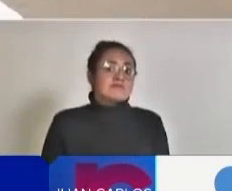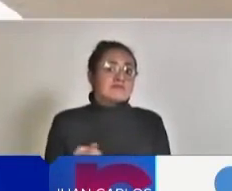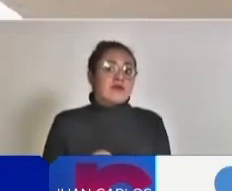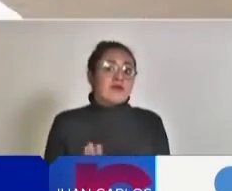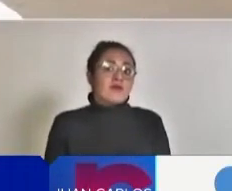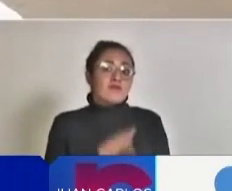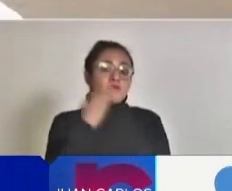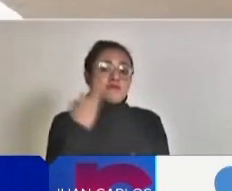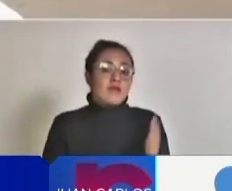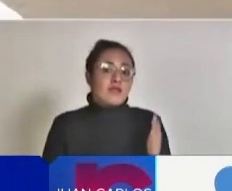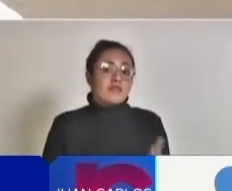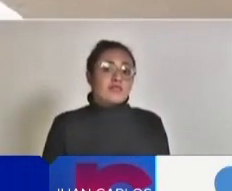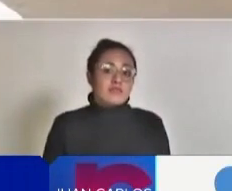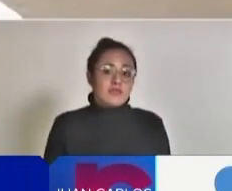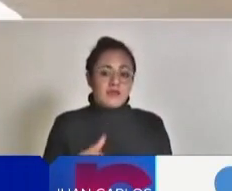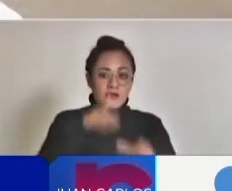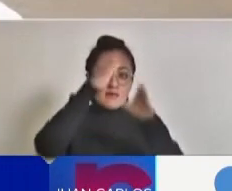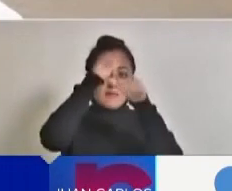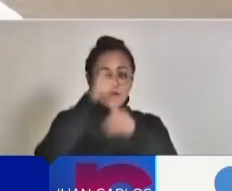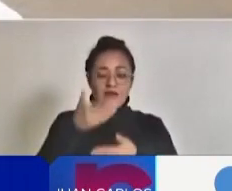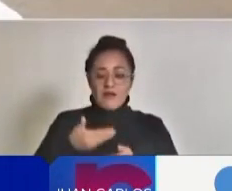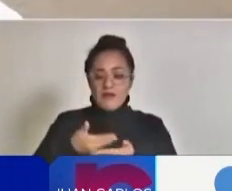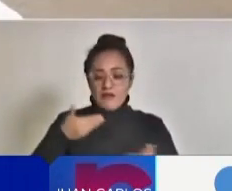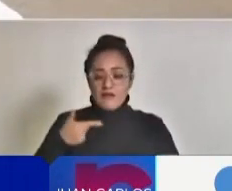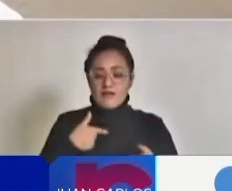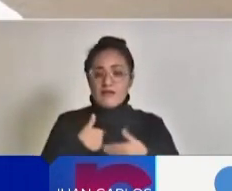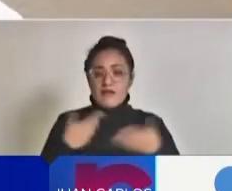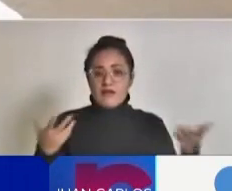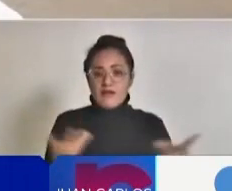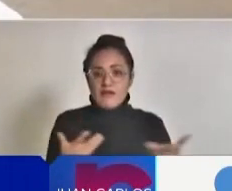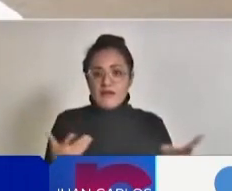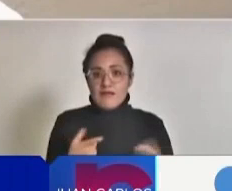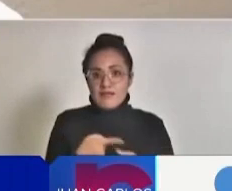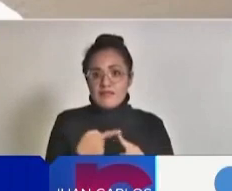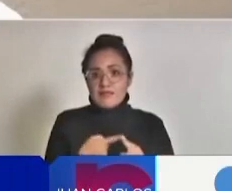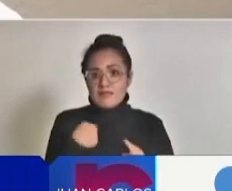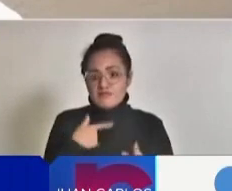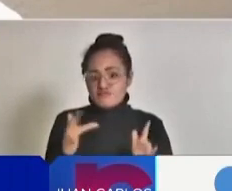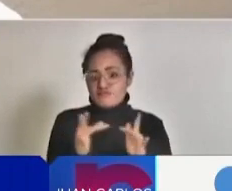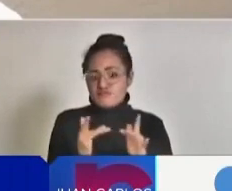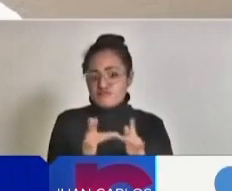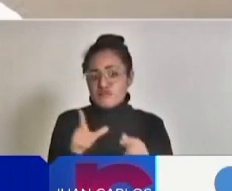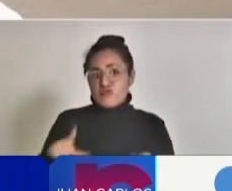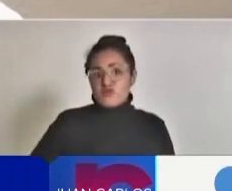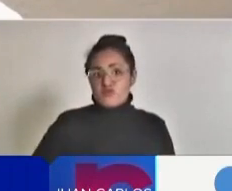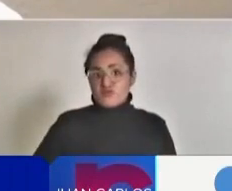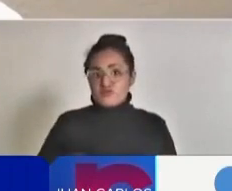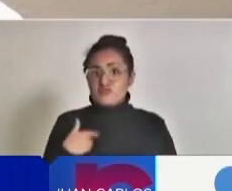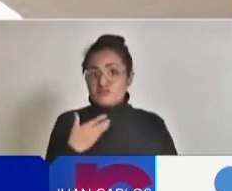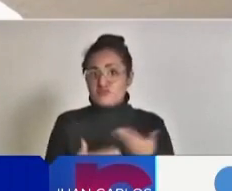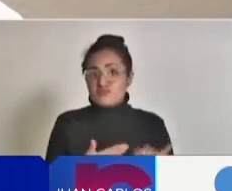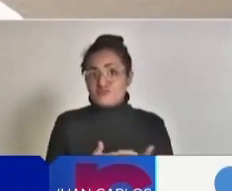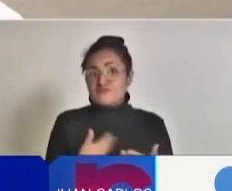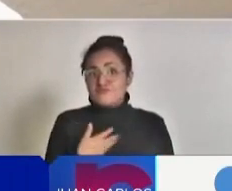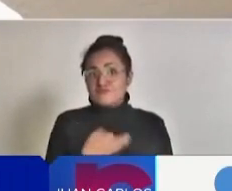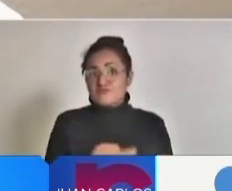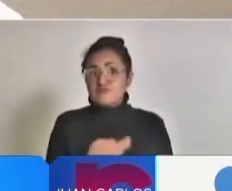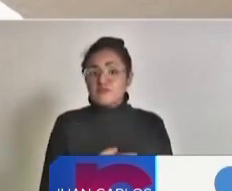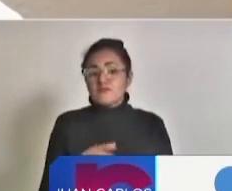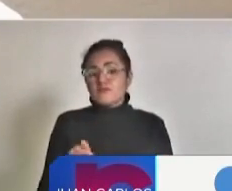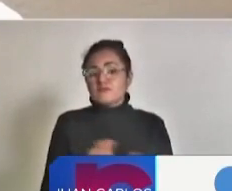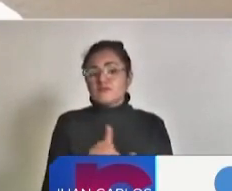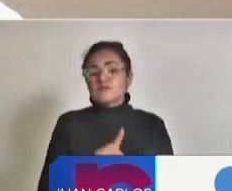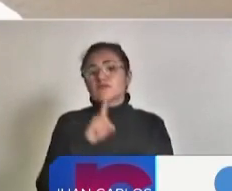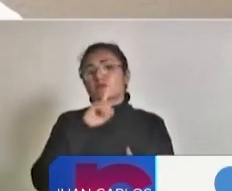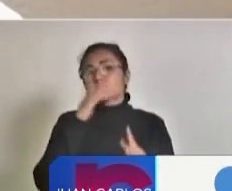Porque habrían faltado a los acuerdos que han tenido con el gobierno nuestro, de que